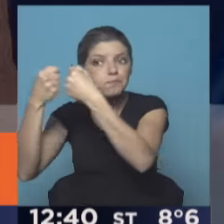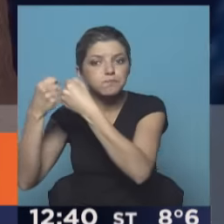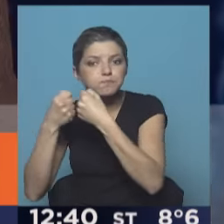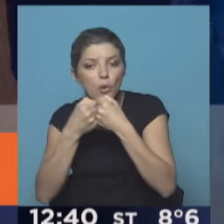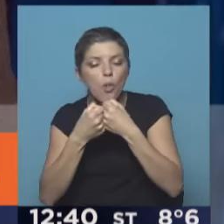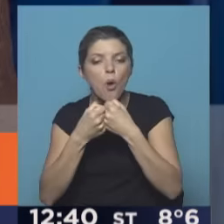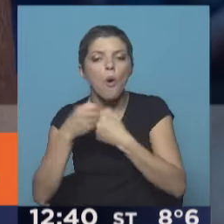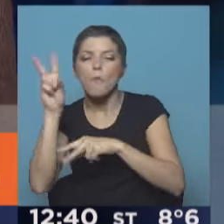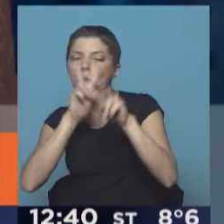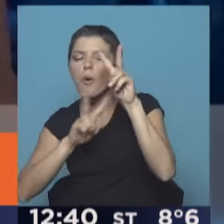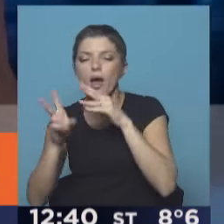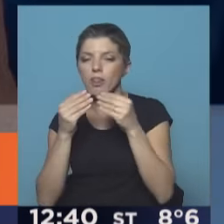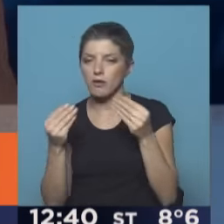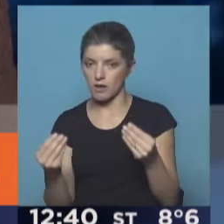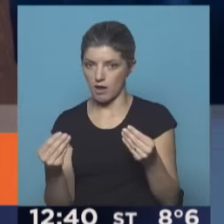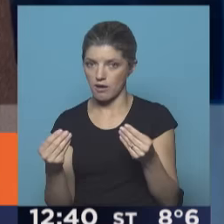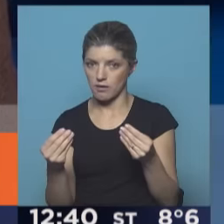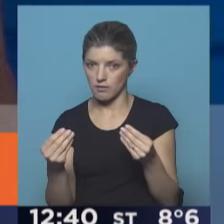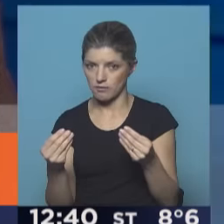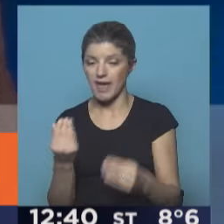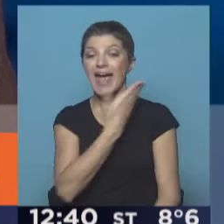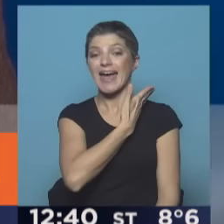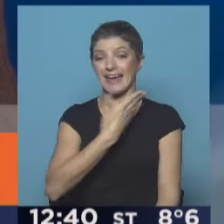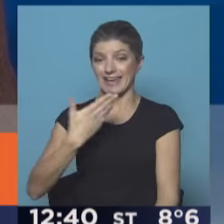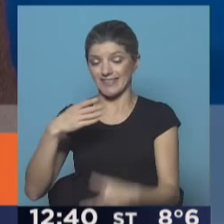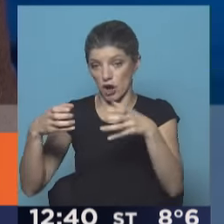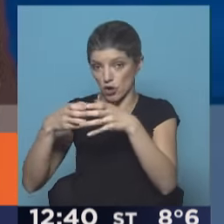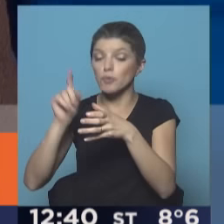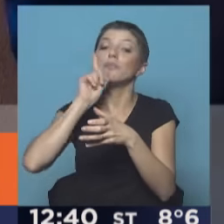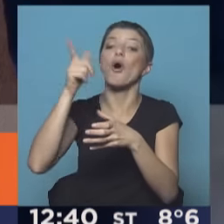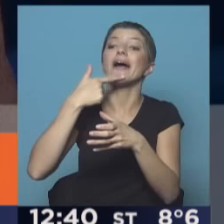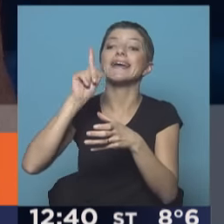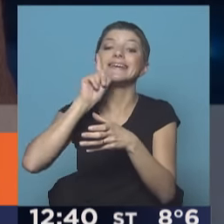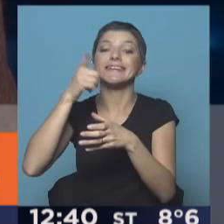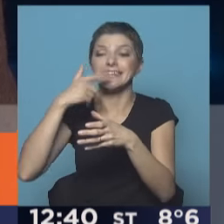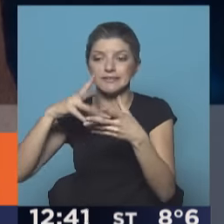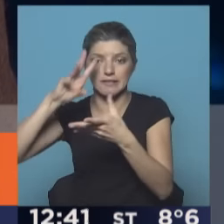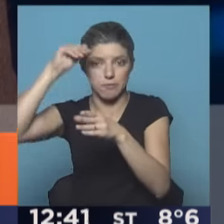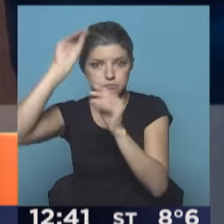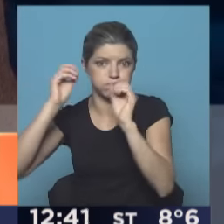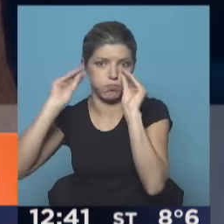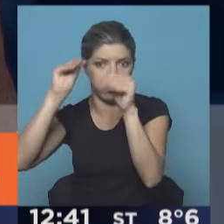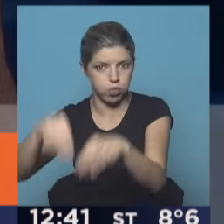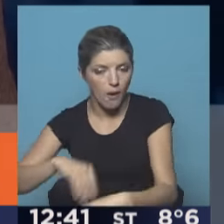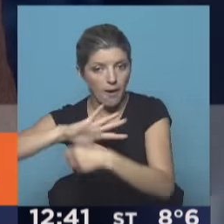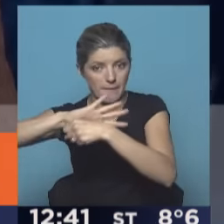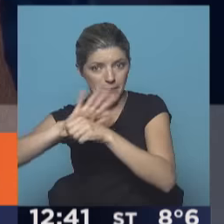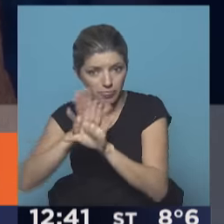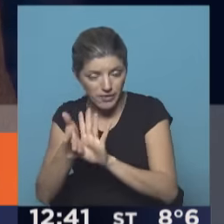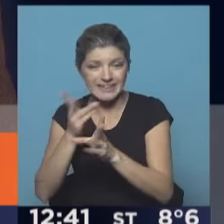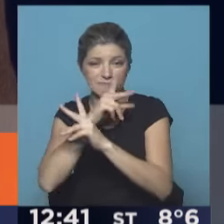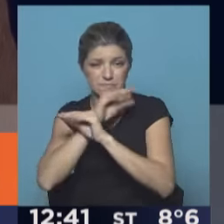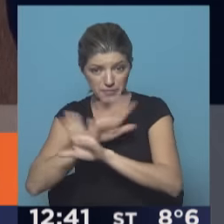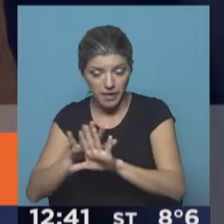derrocar a a al al estado islámico al al Isis eh tendría un impacto sobre el